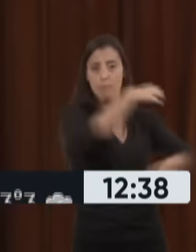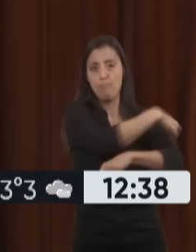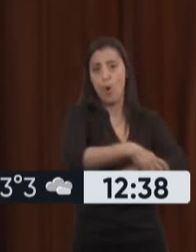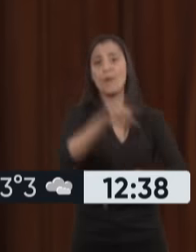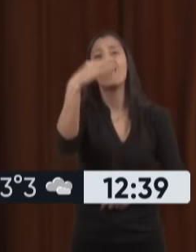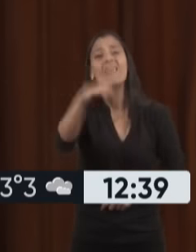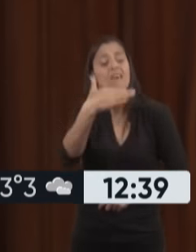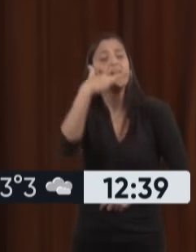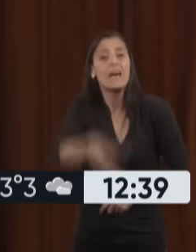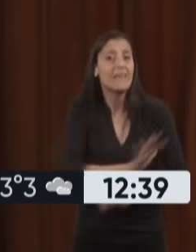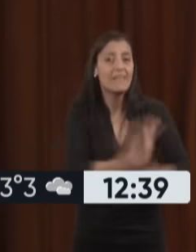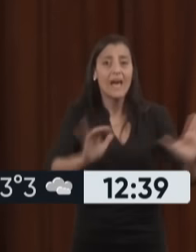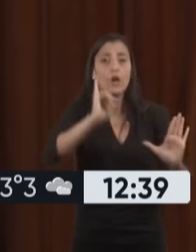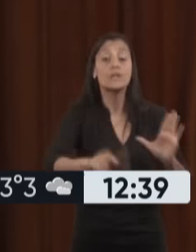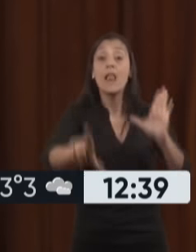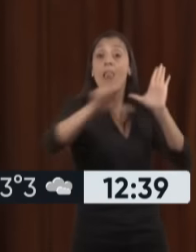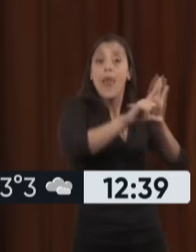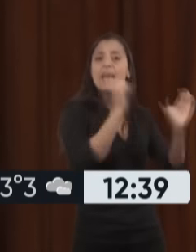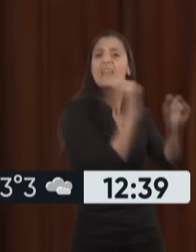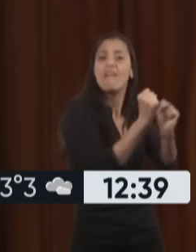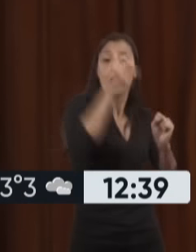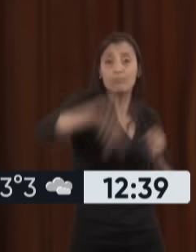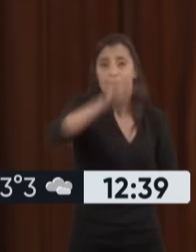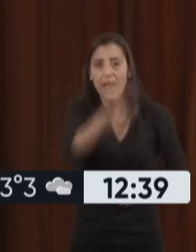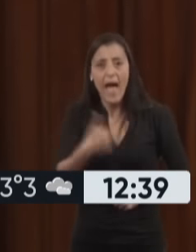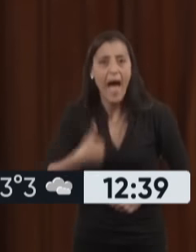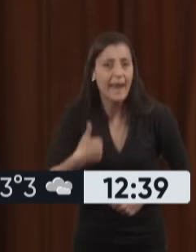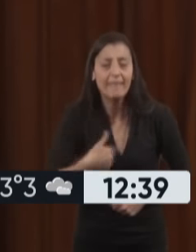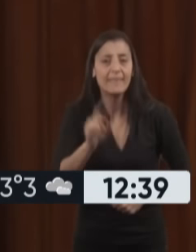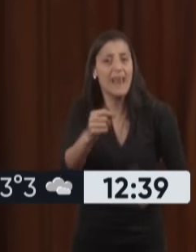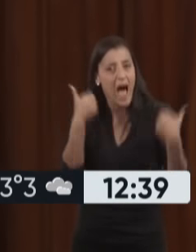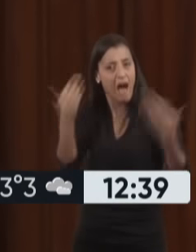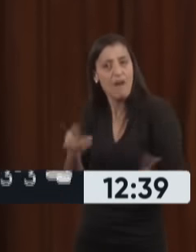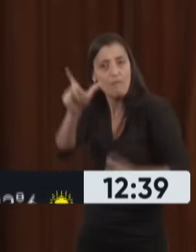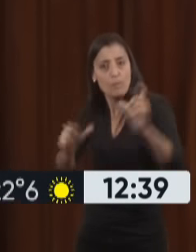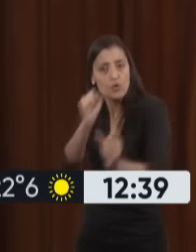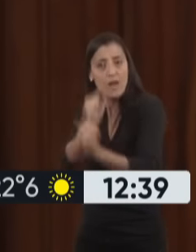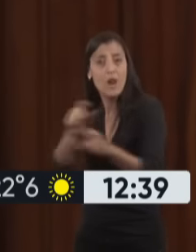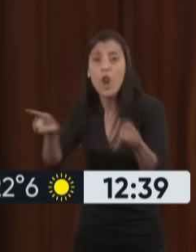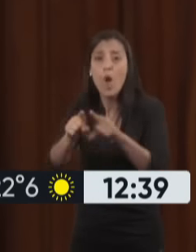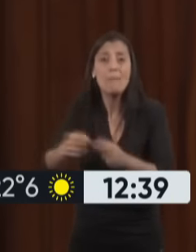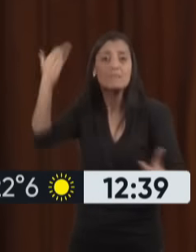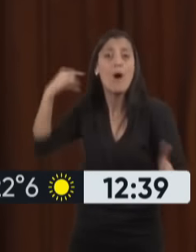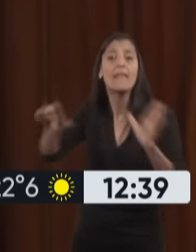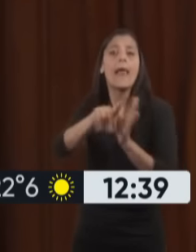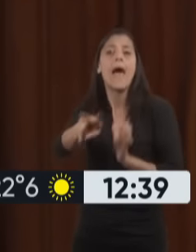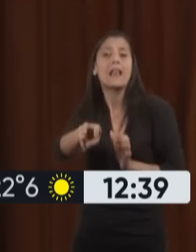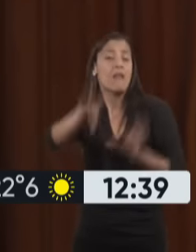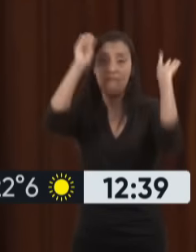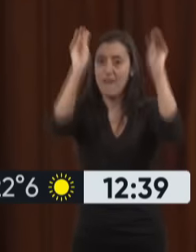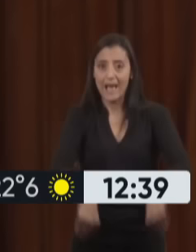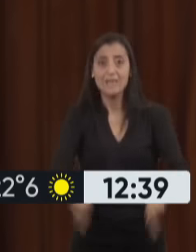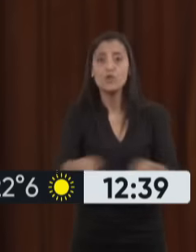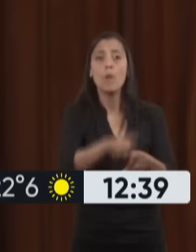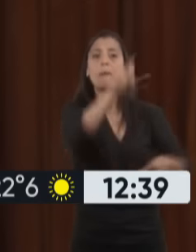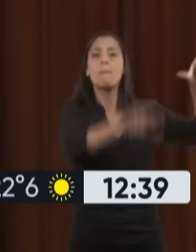de una vez. Las leyes laborales en Argentina son al trabajador lo mismo que la fracasada ley de alquileres a los